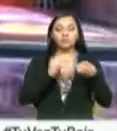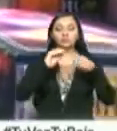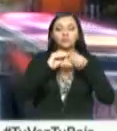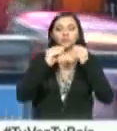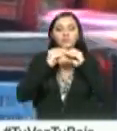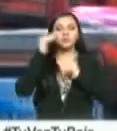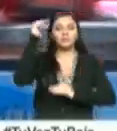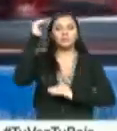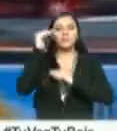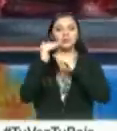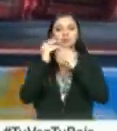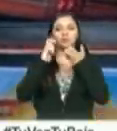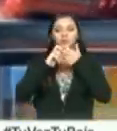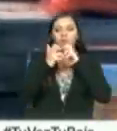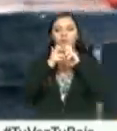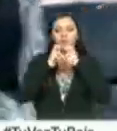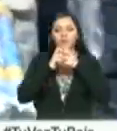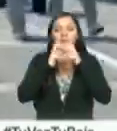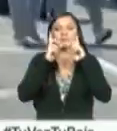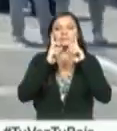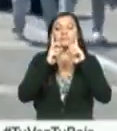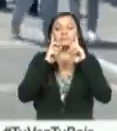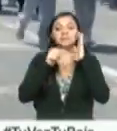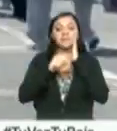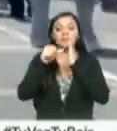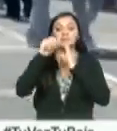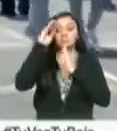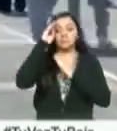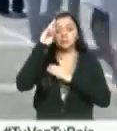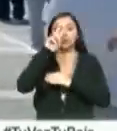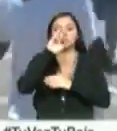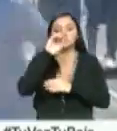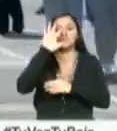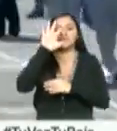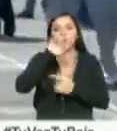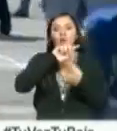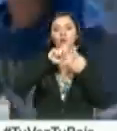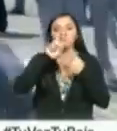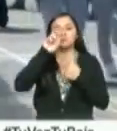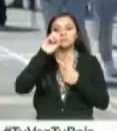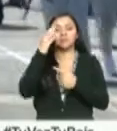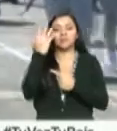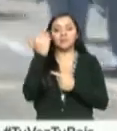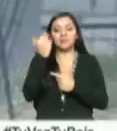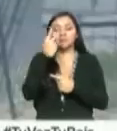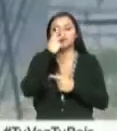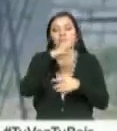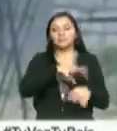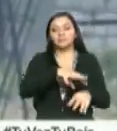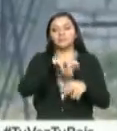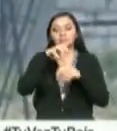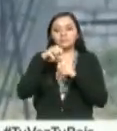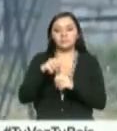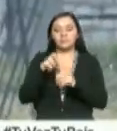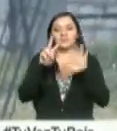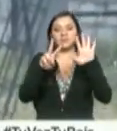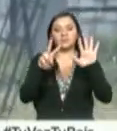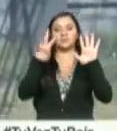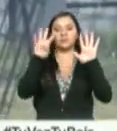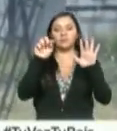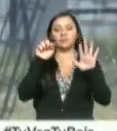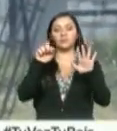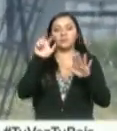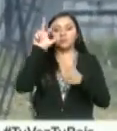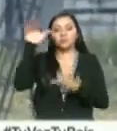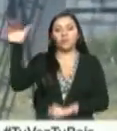incidentes disminuyó. Según datos del Ministerio del Interior, desde 2005 hasta 2015 fueron decomisadas 79,3 toneladas